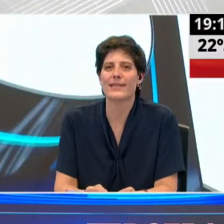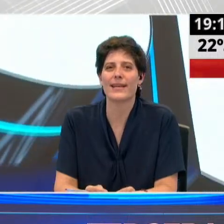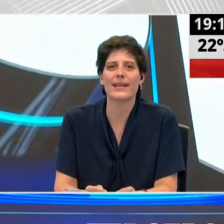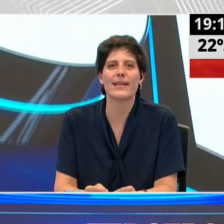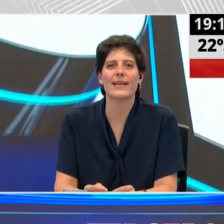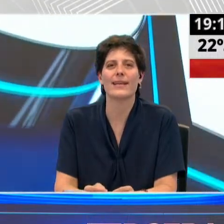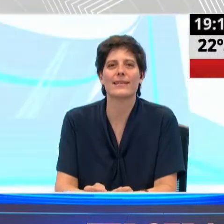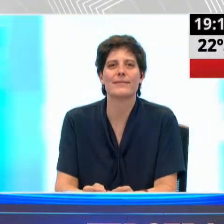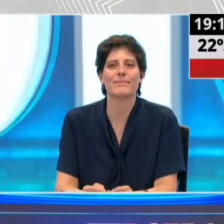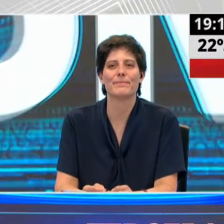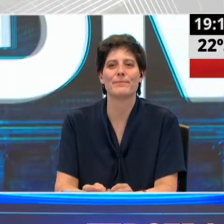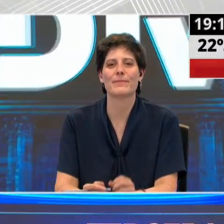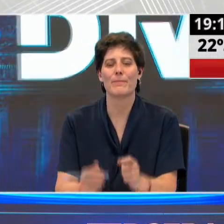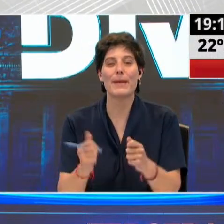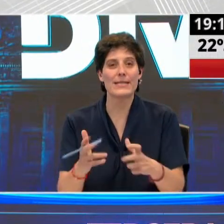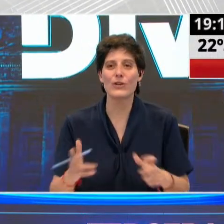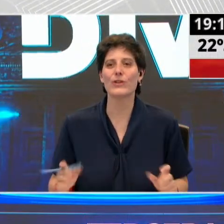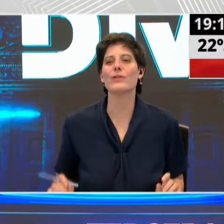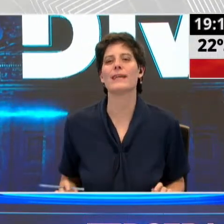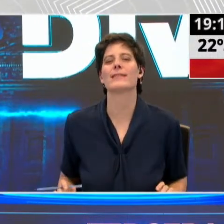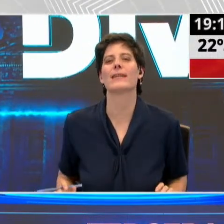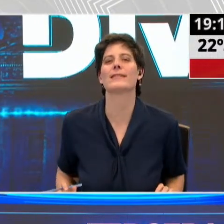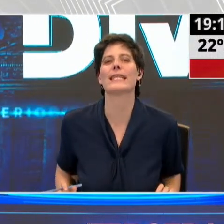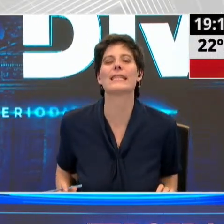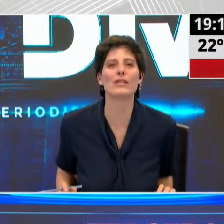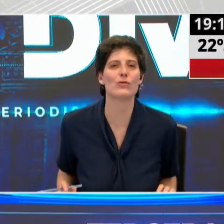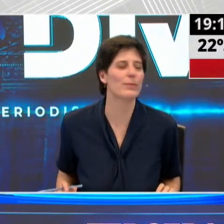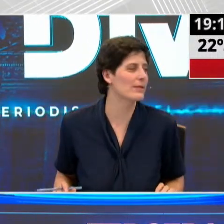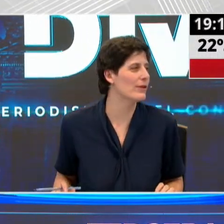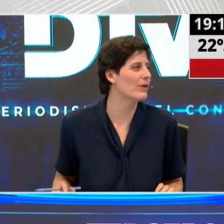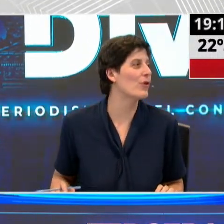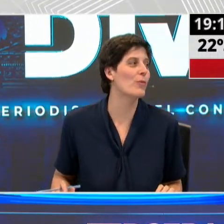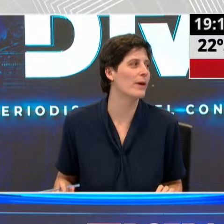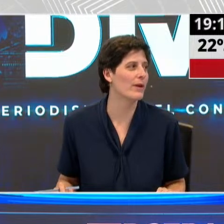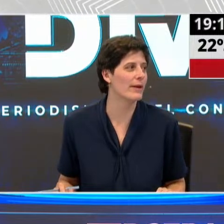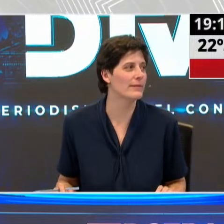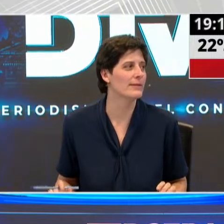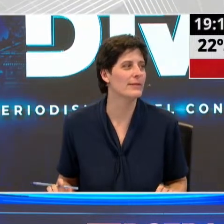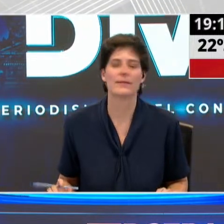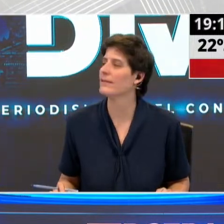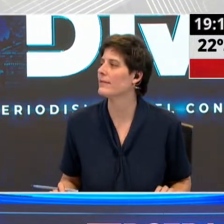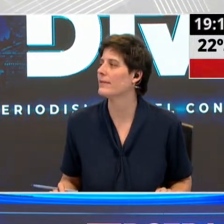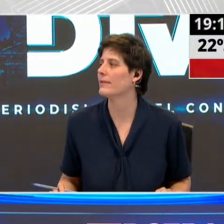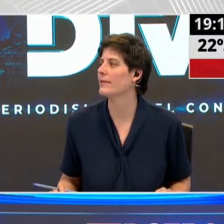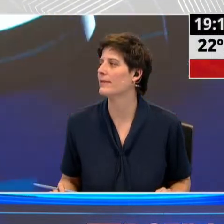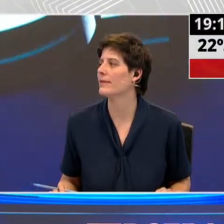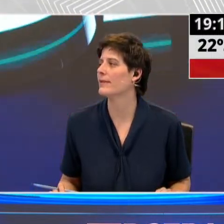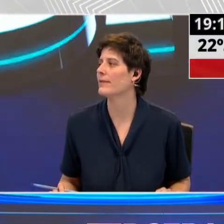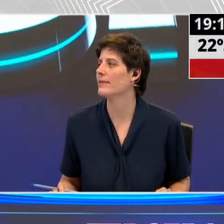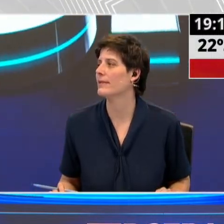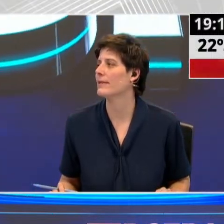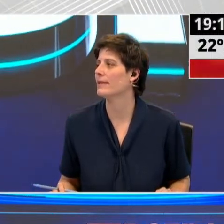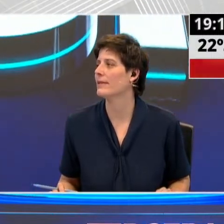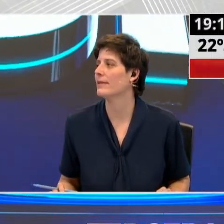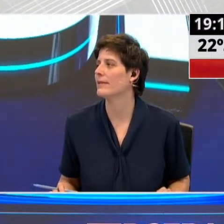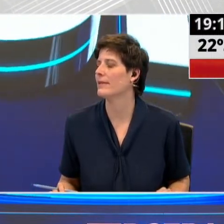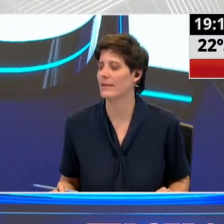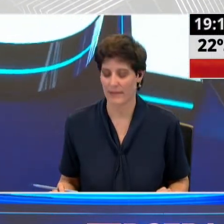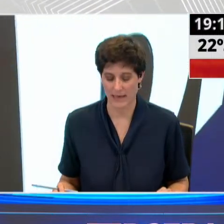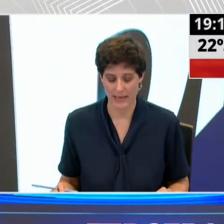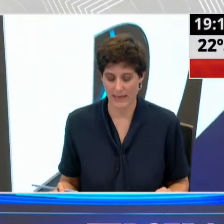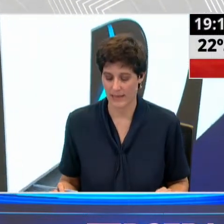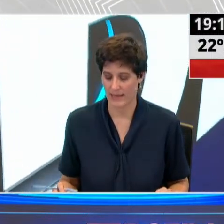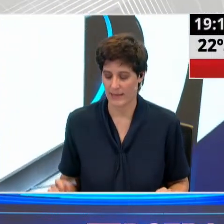empezaron a hacer peso, a hacer sentir su peso los números, ¿no? Los números que ya tienen una